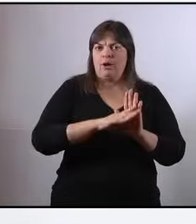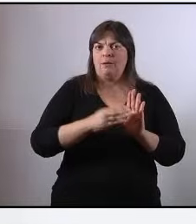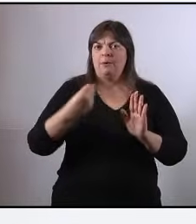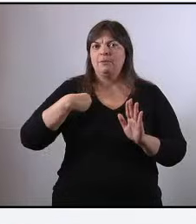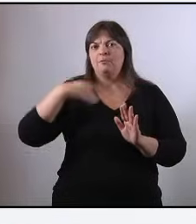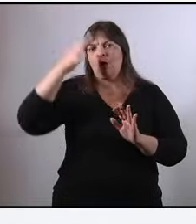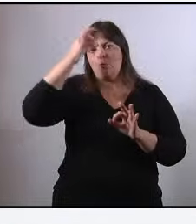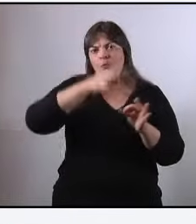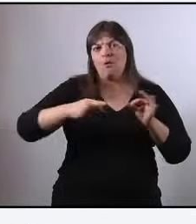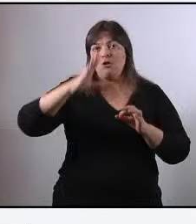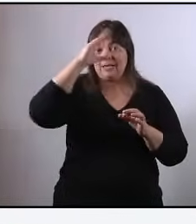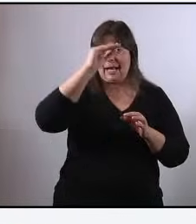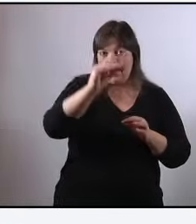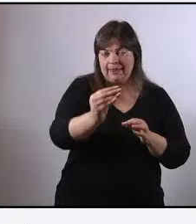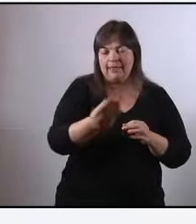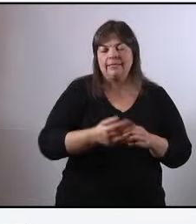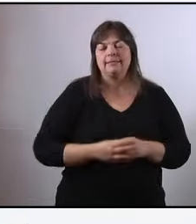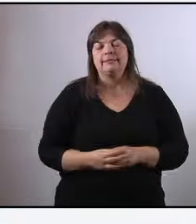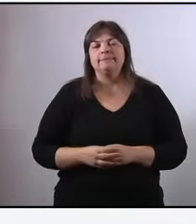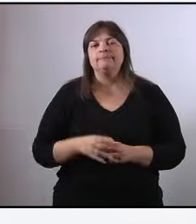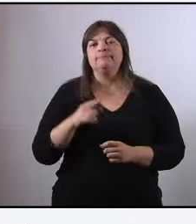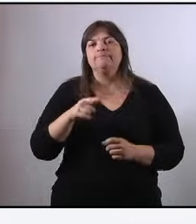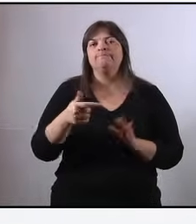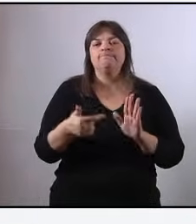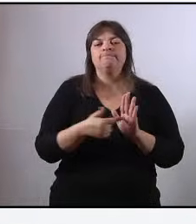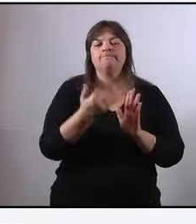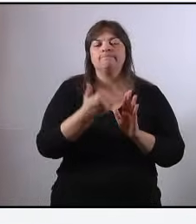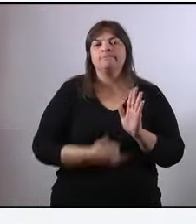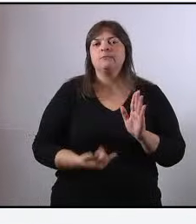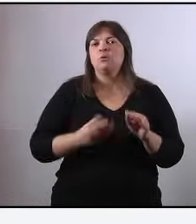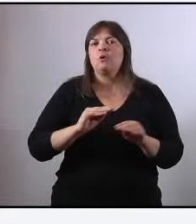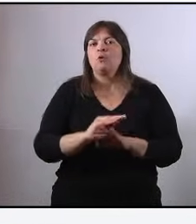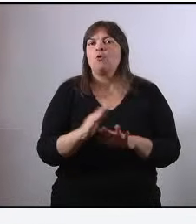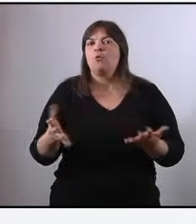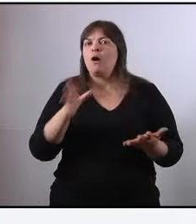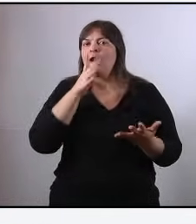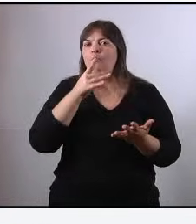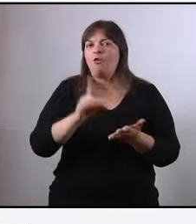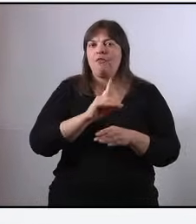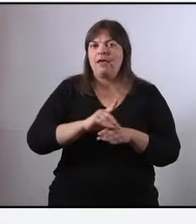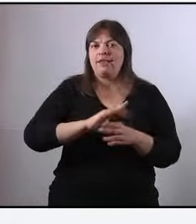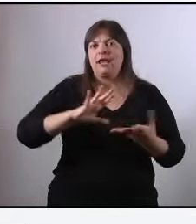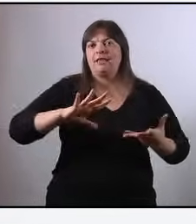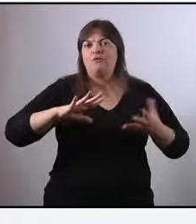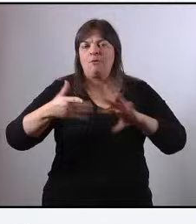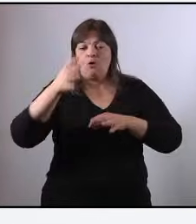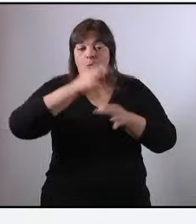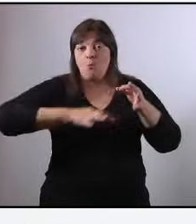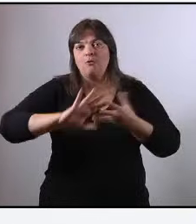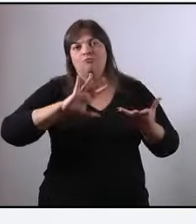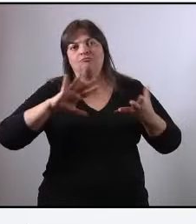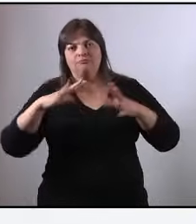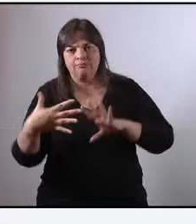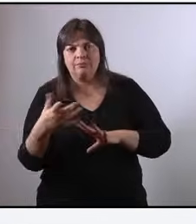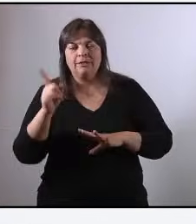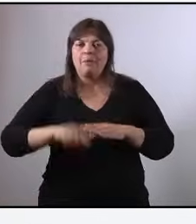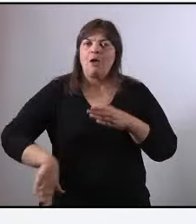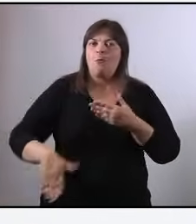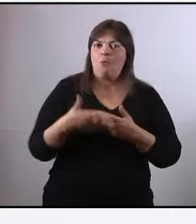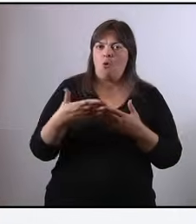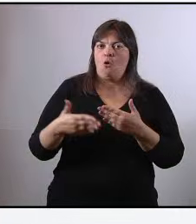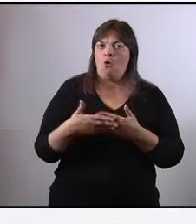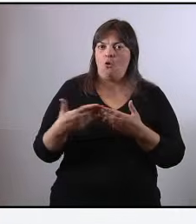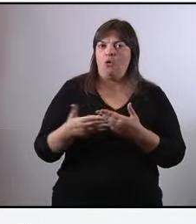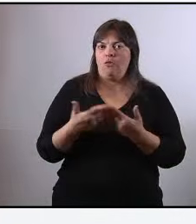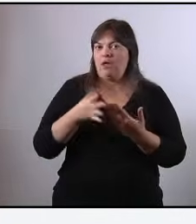Pueblos Inteligentes. Contempla ayudas para la transformación digital del mundo rural y para la modernización